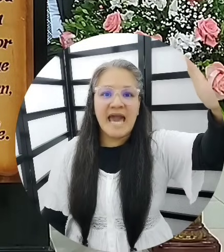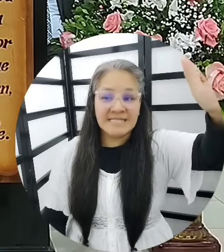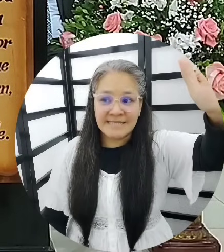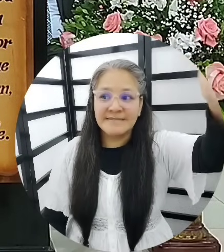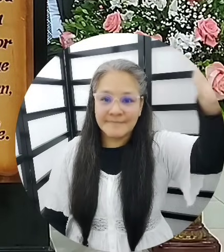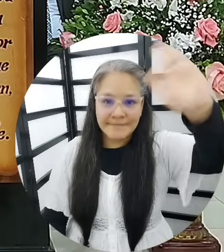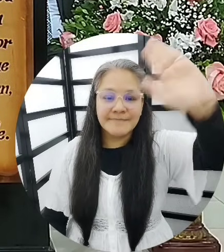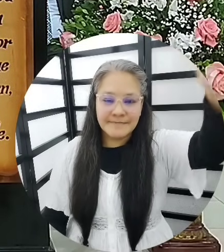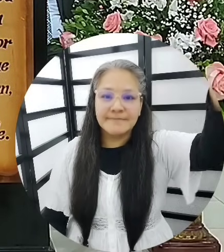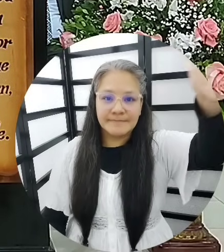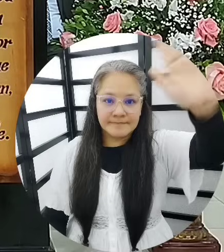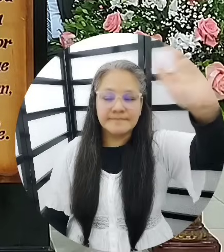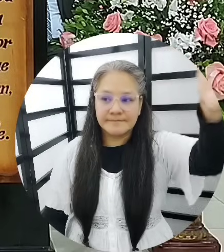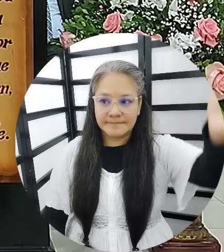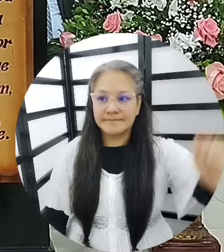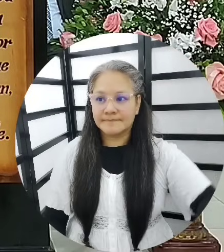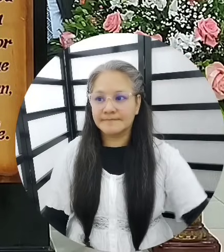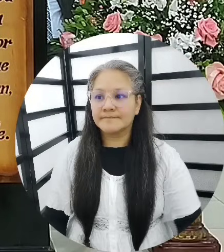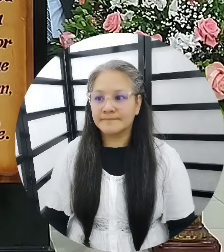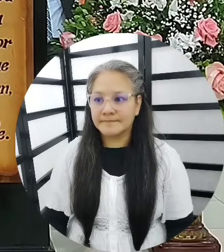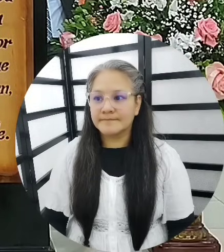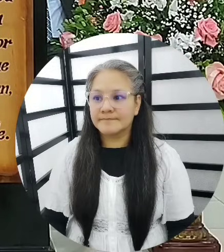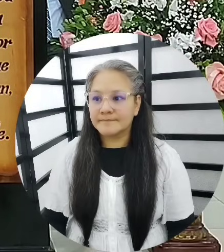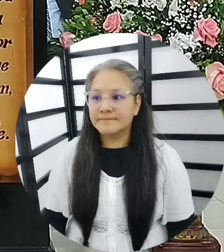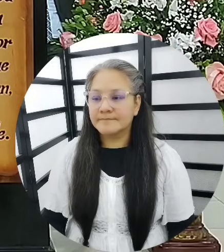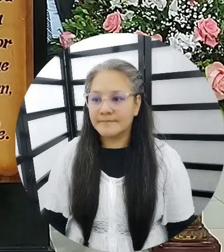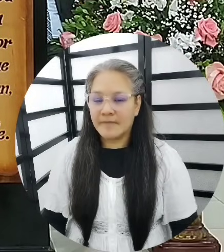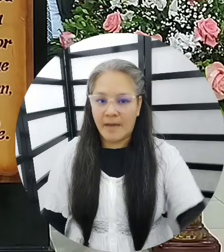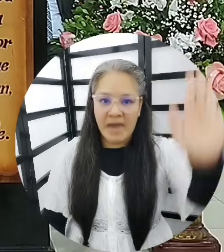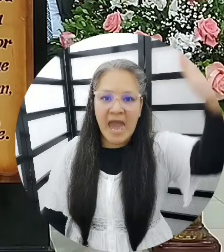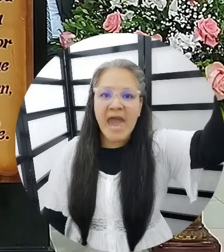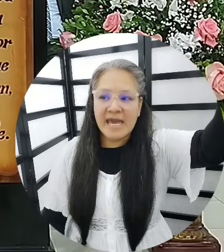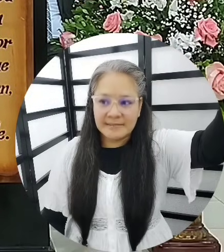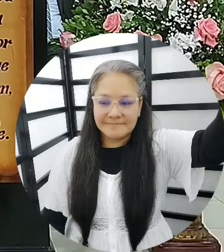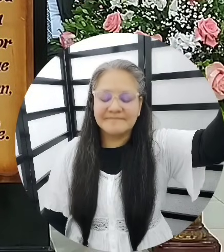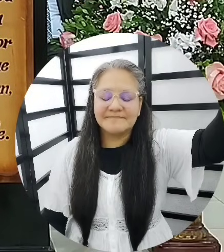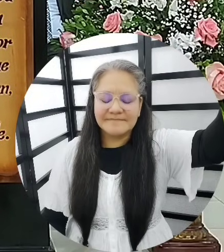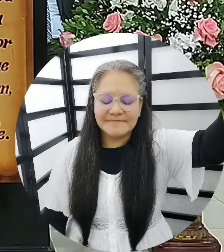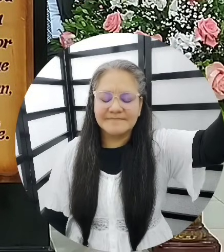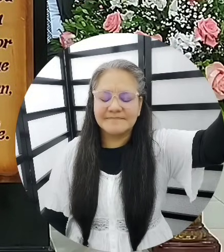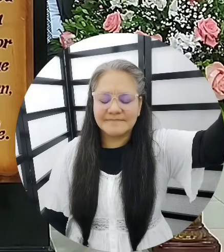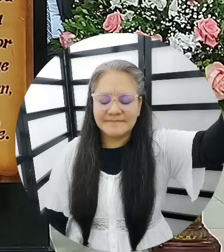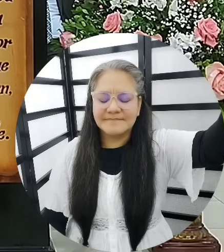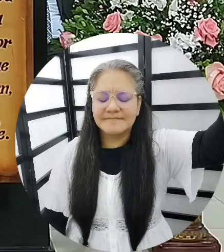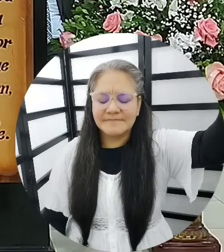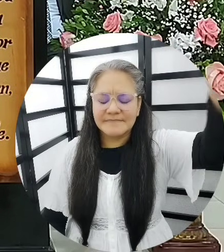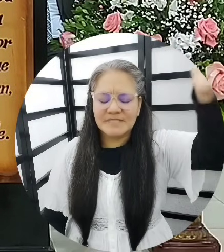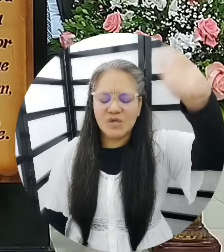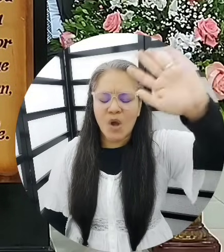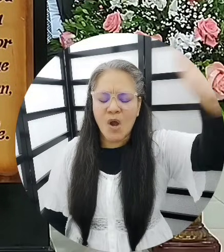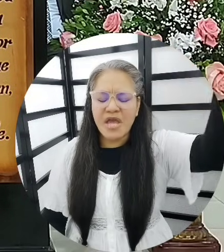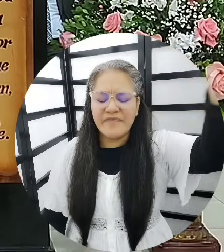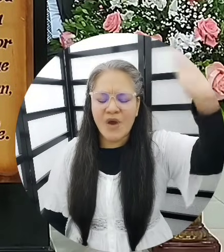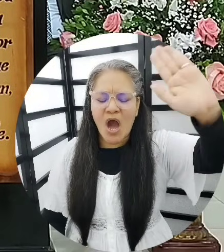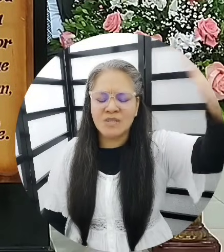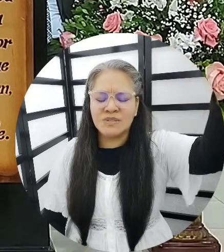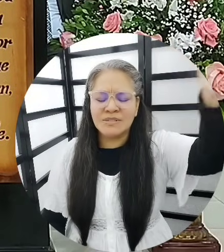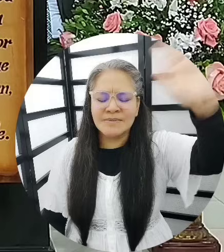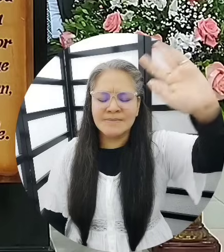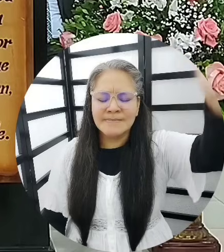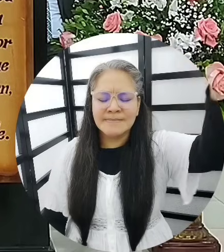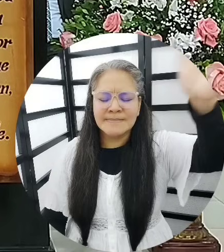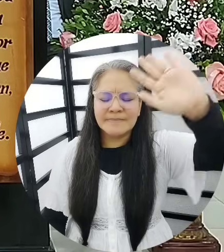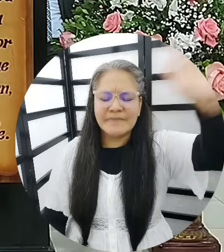nos corta a nosotros. Amén. Que Dios nos ayude. ¿Cuántos alaban a